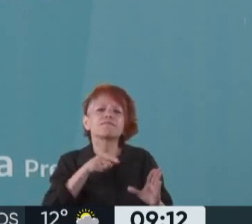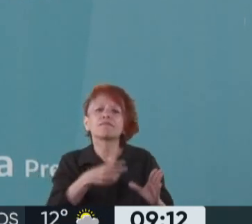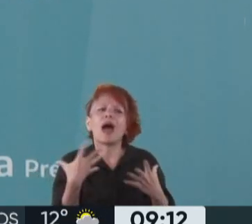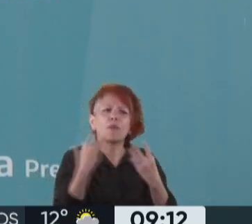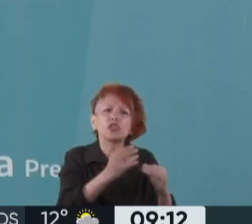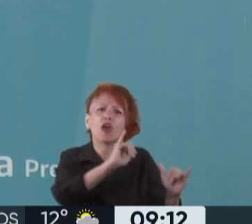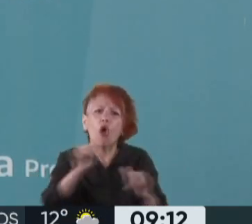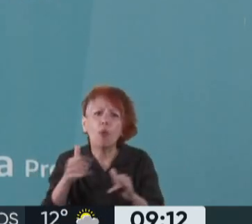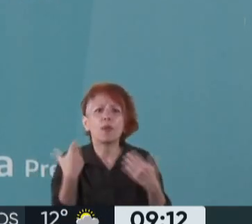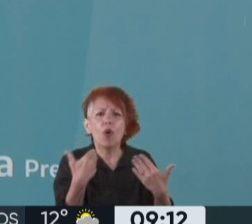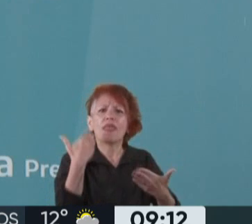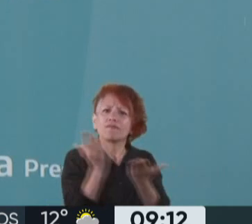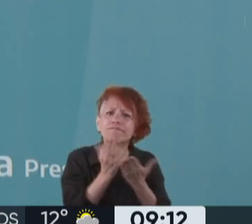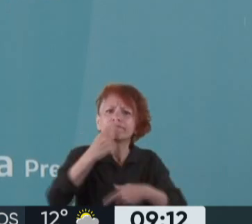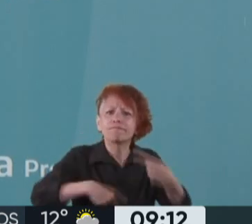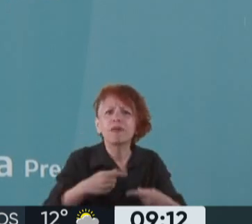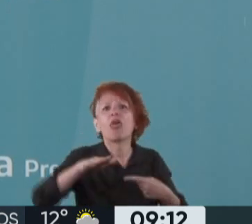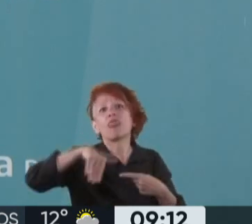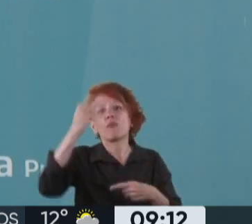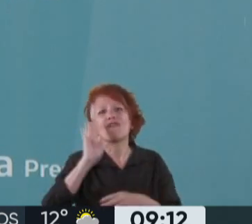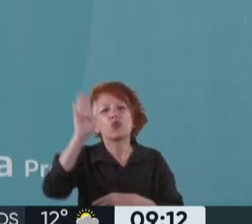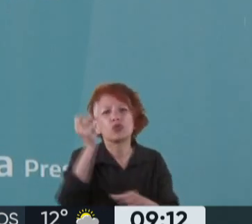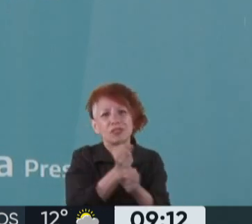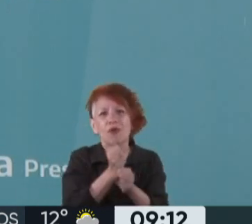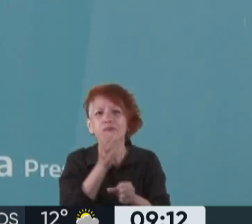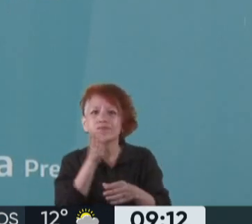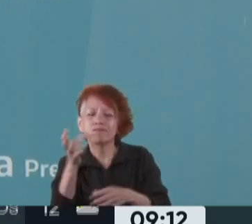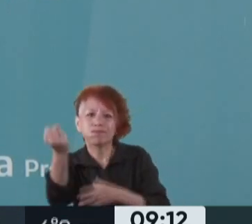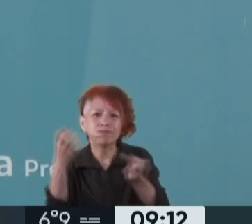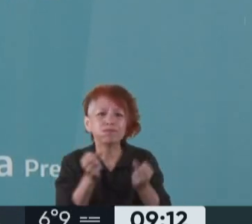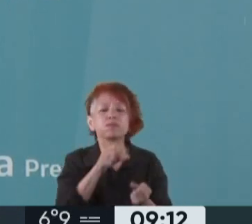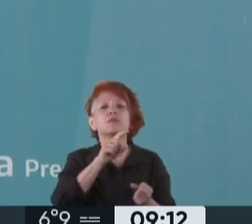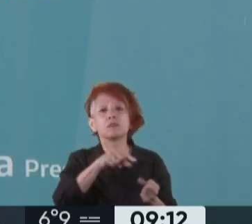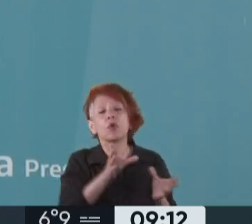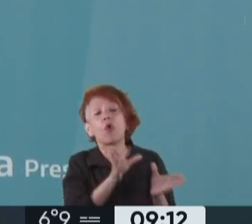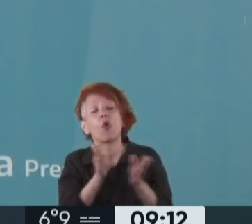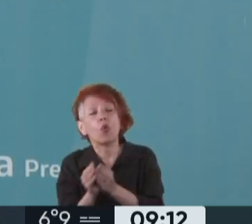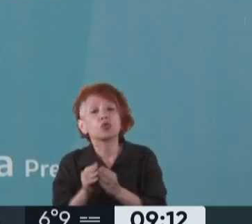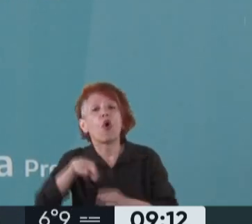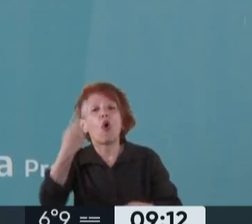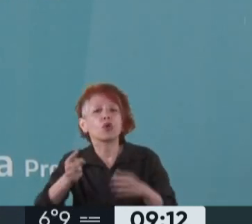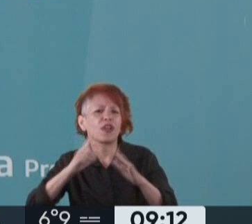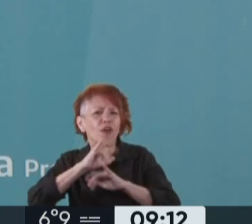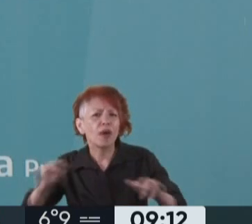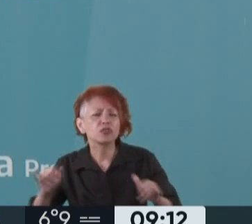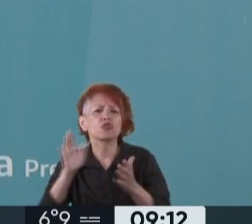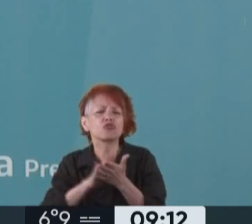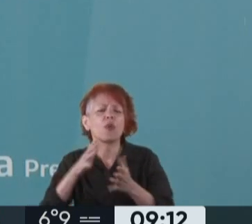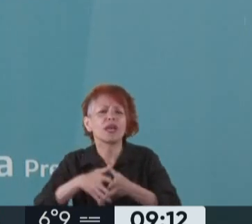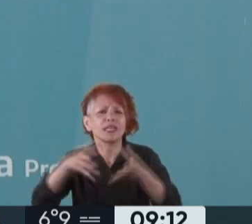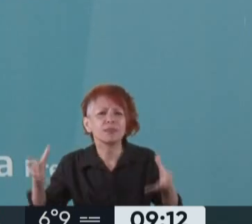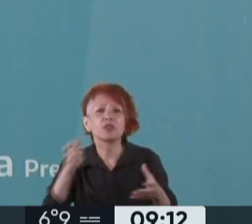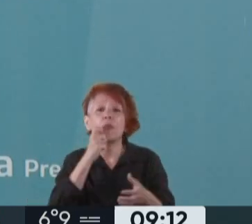que continúen sus estudios, para que tengan una salida laboral, se suman otros datos de crecimiento muy importantes. La actividad